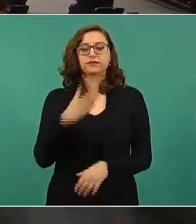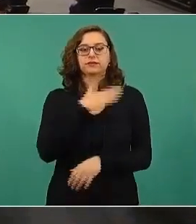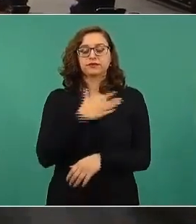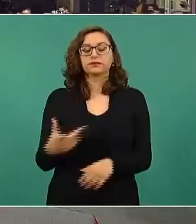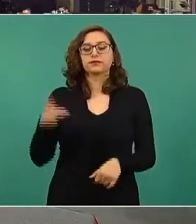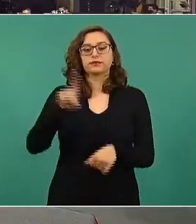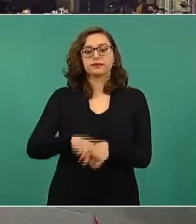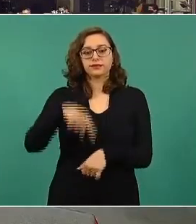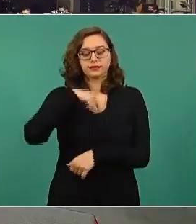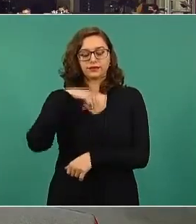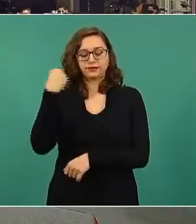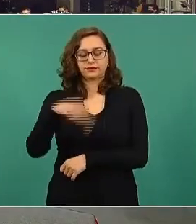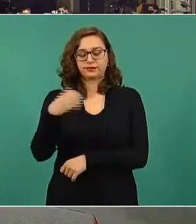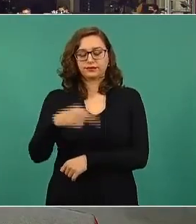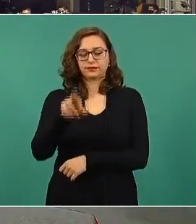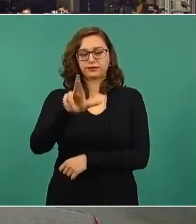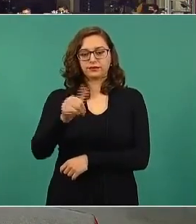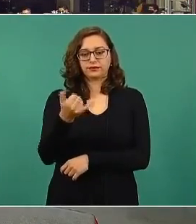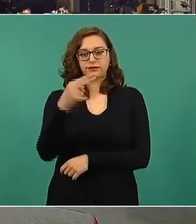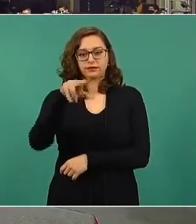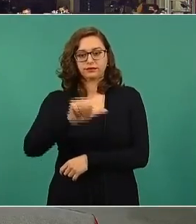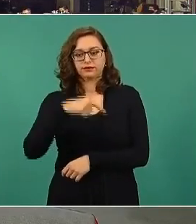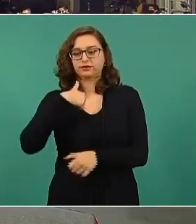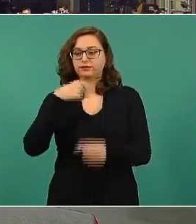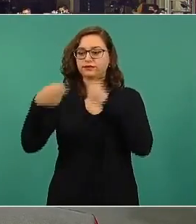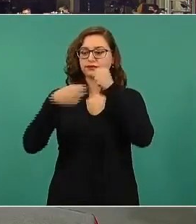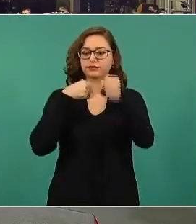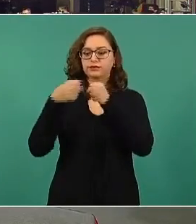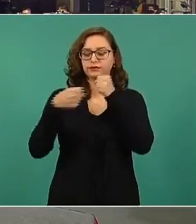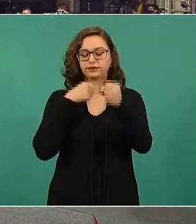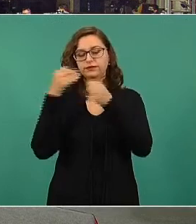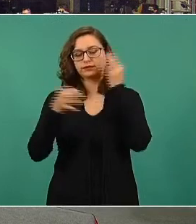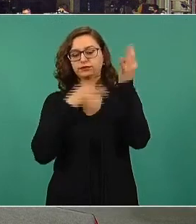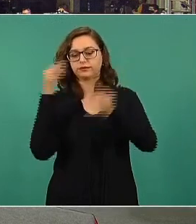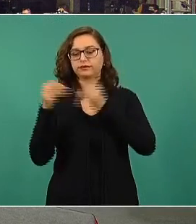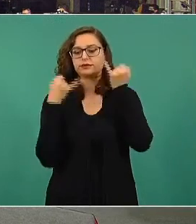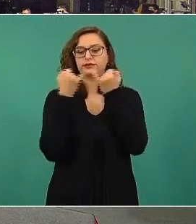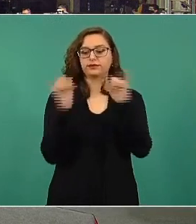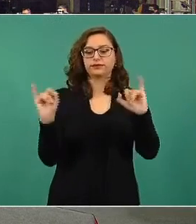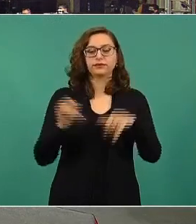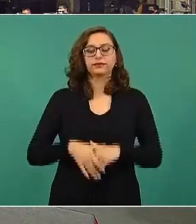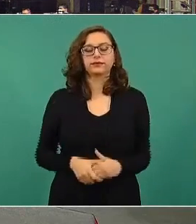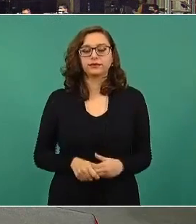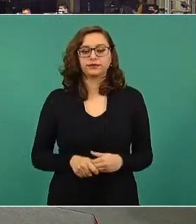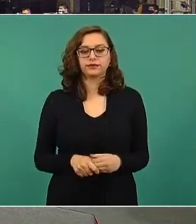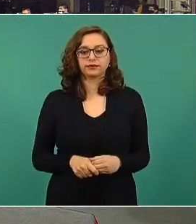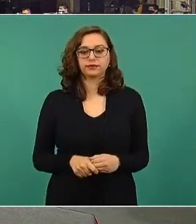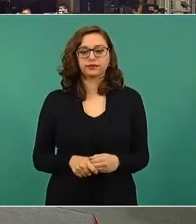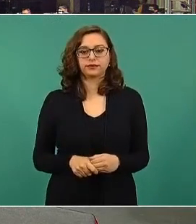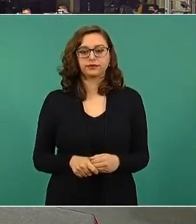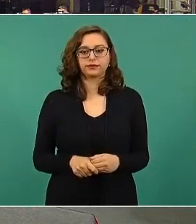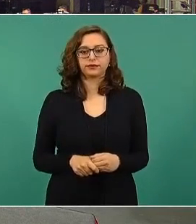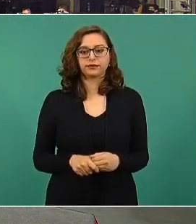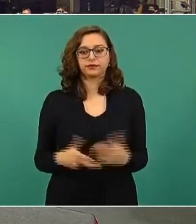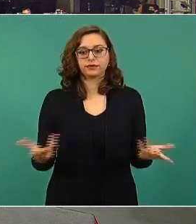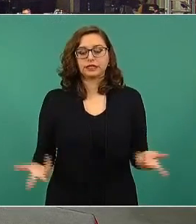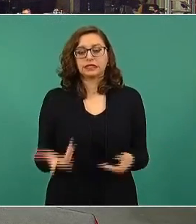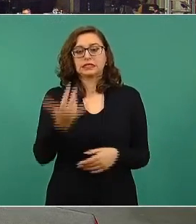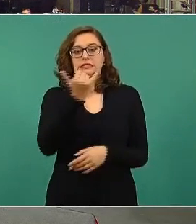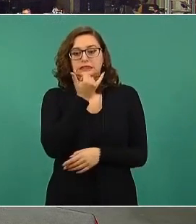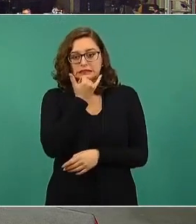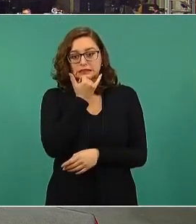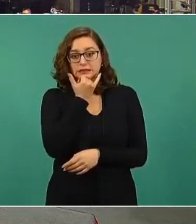Reina Aide Ramírez, reportera independiente y para la Alianza de Medios de Periodistas de a pie. Una disculpa porque